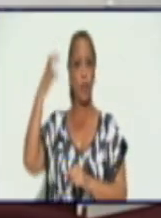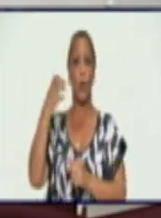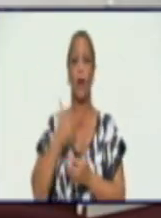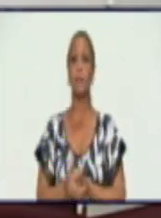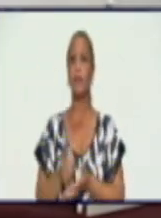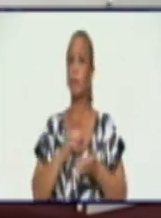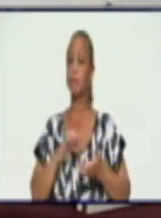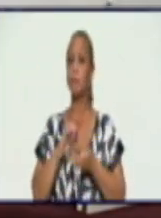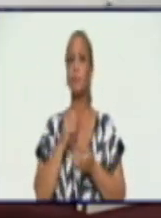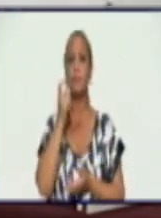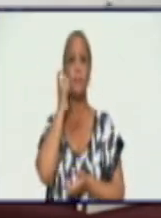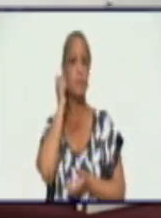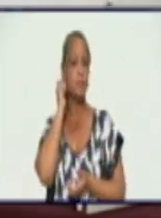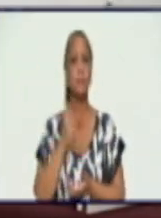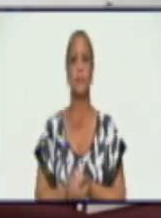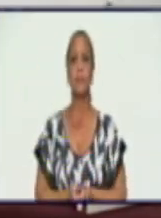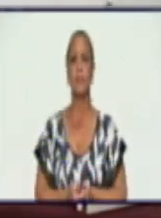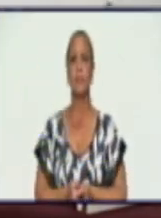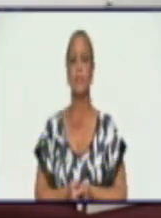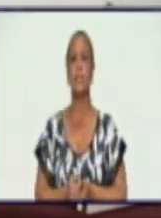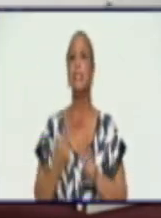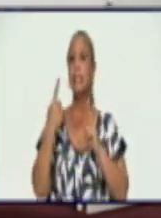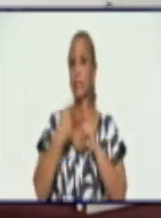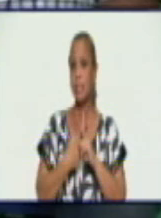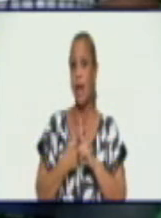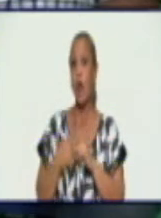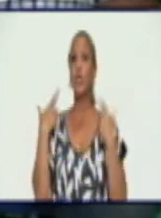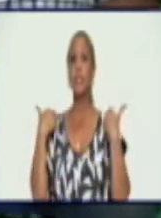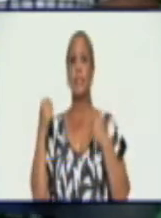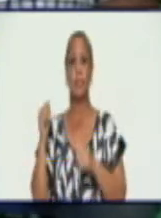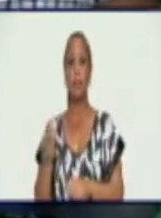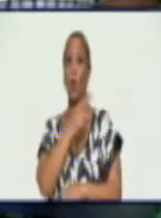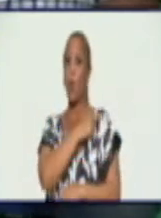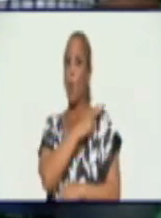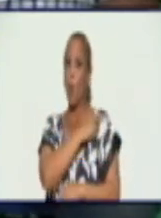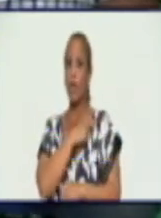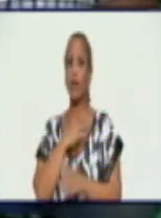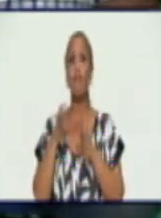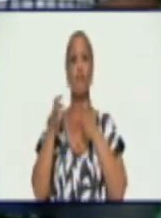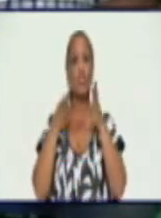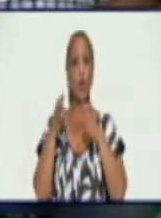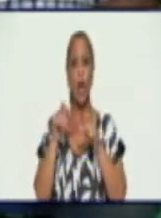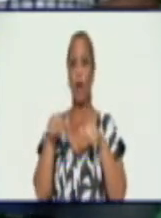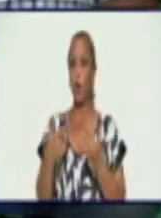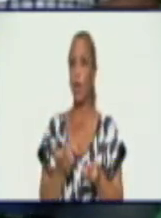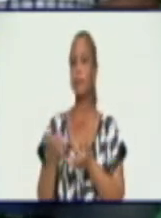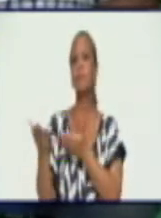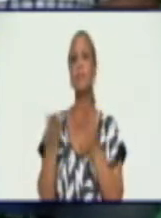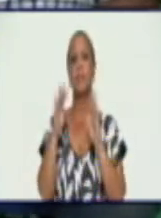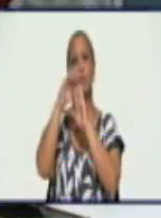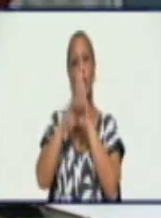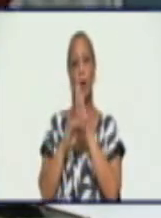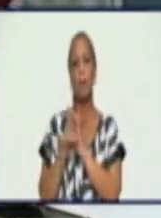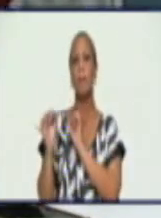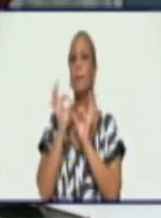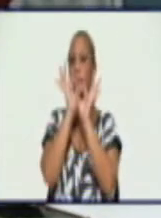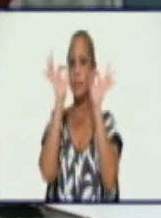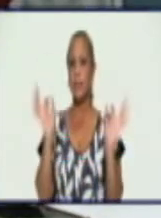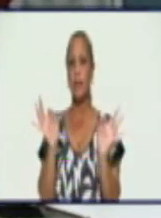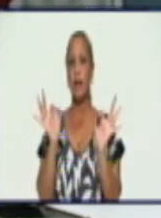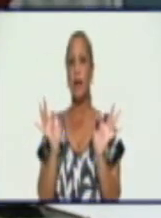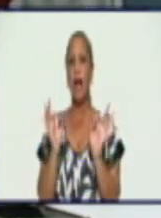compañera yanexi terry gutiérrez y a los directivos cuadros y funcionarios que durante el transcurso de este panel informativo especial